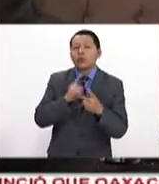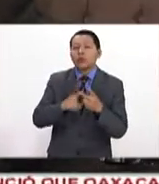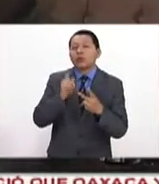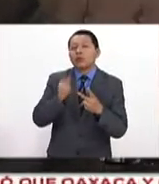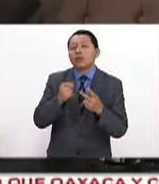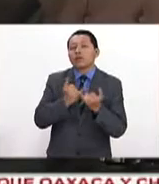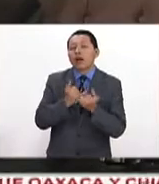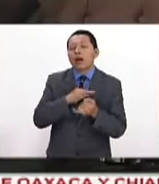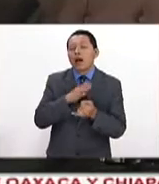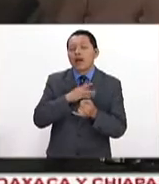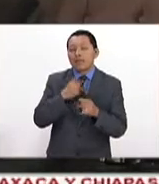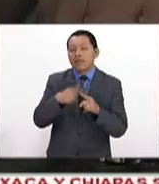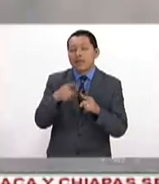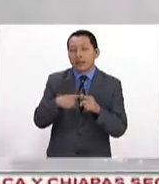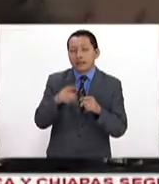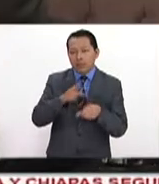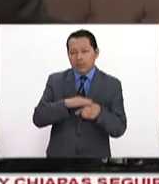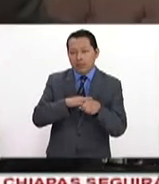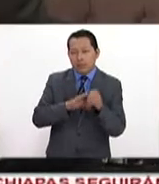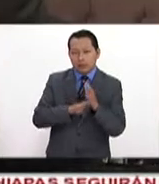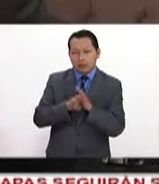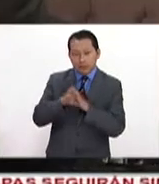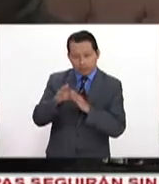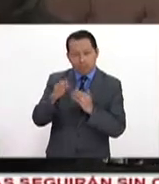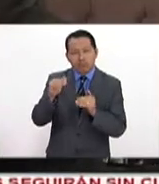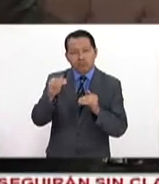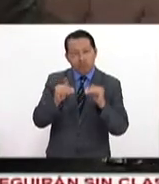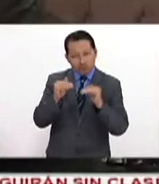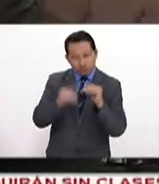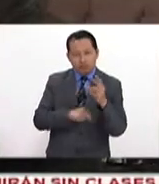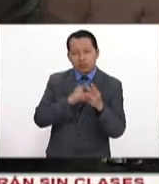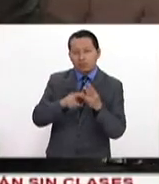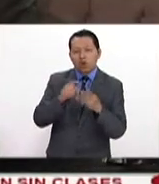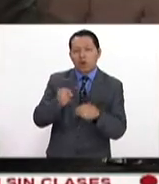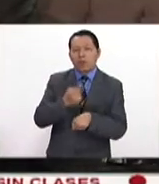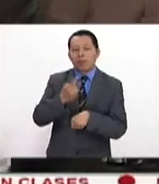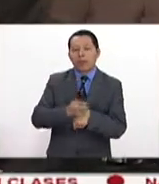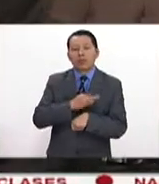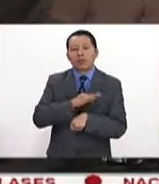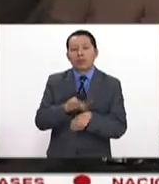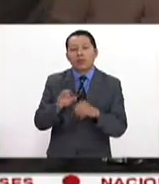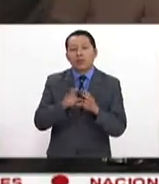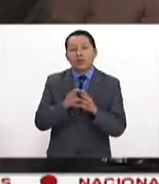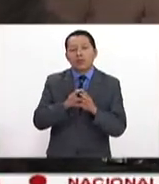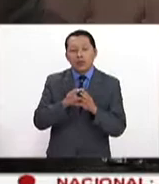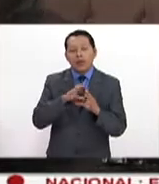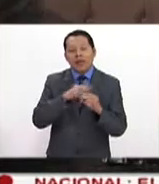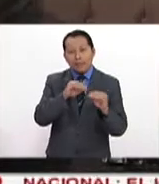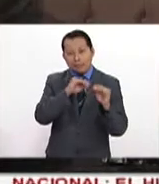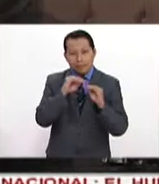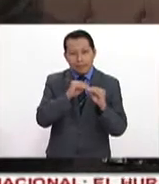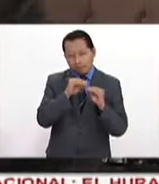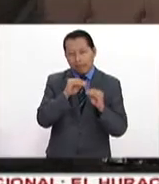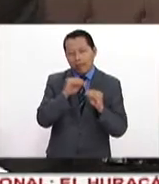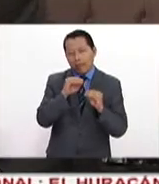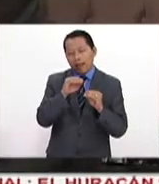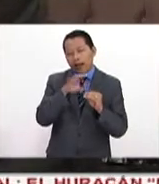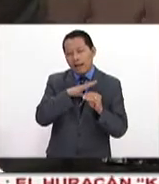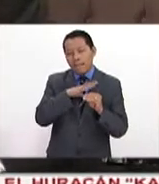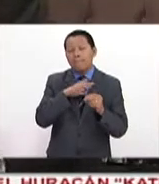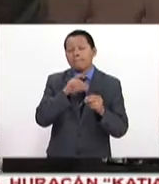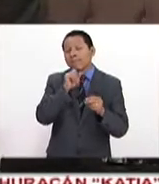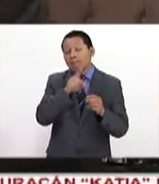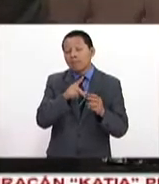tenemos fuentes de crecimiento más balanceadas. Tercero, es una oportunidad revisar NAFTA para actualizarlo. Y cuarto, tenemos un